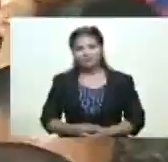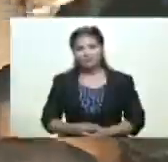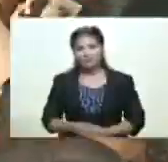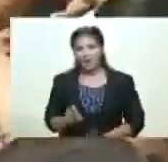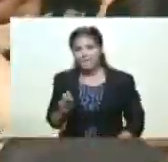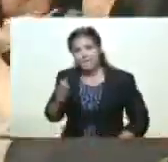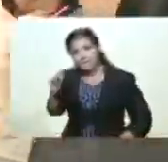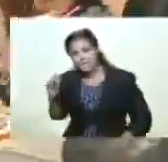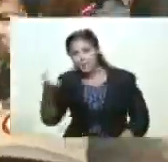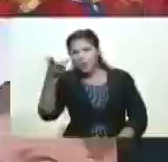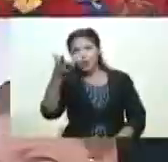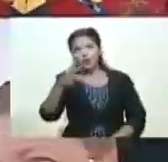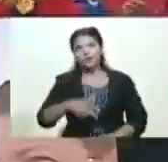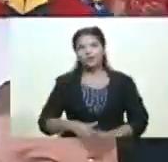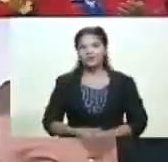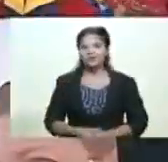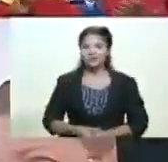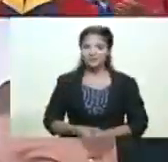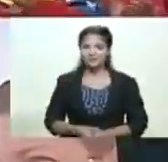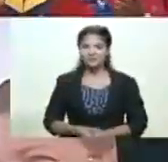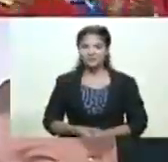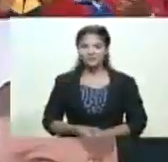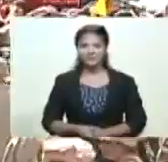Pelotica de goma.